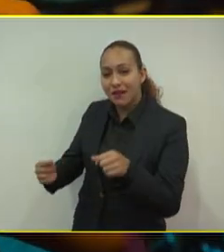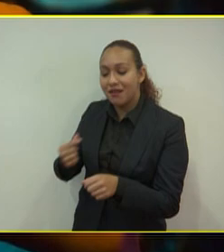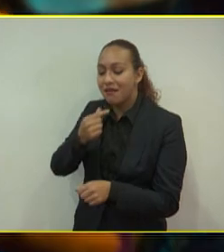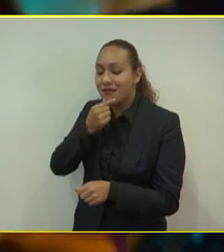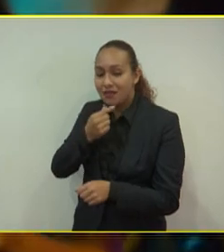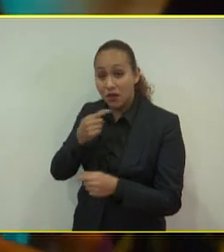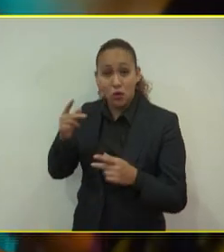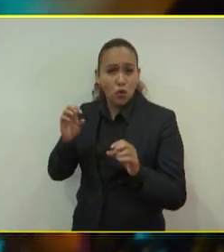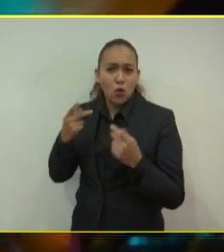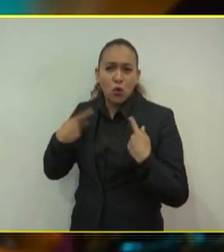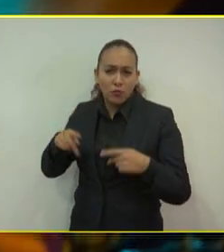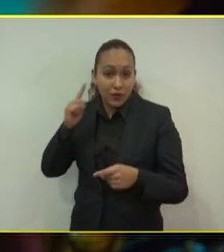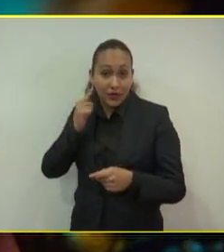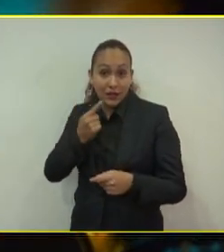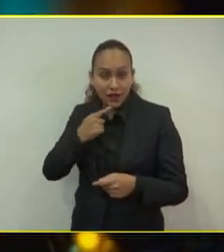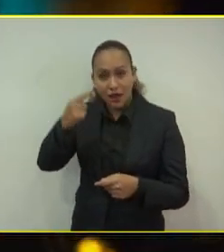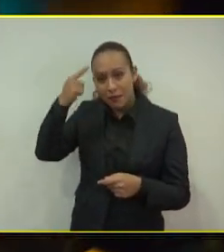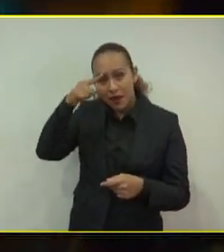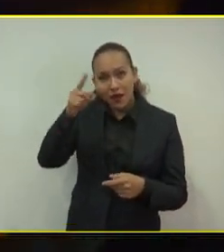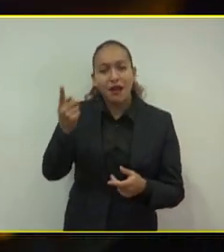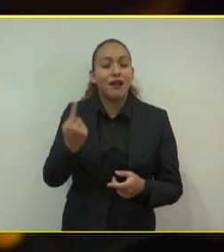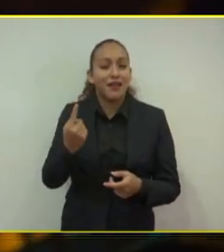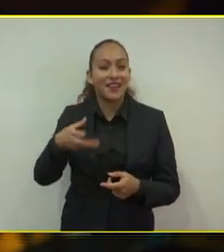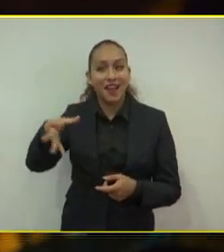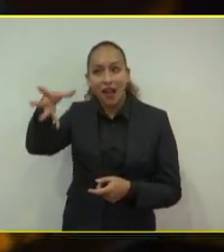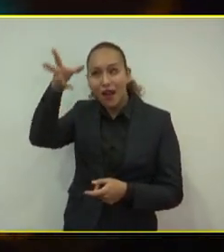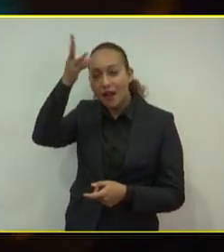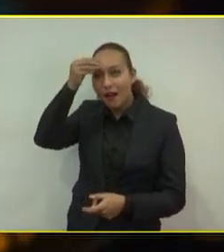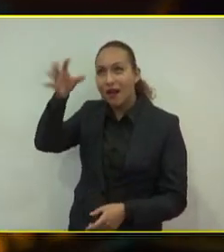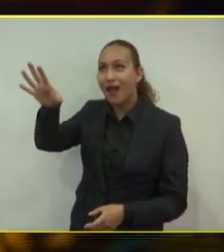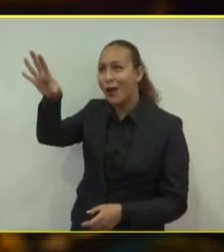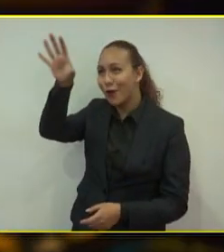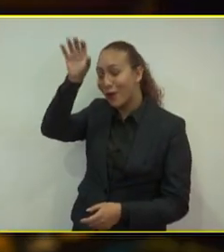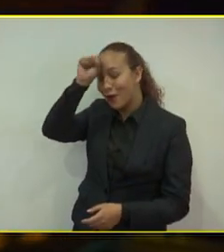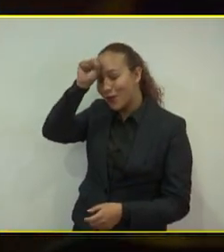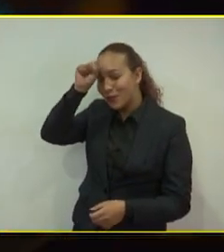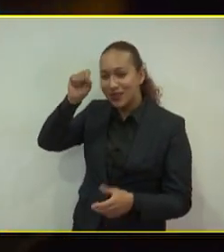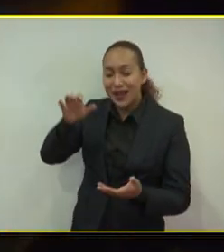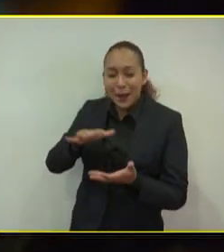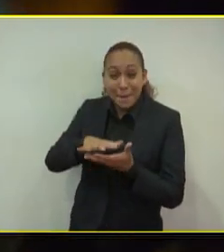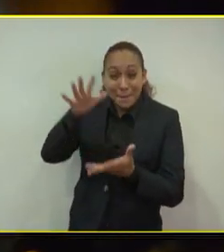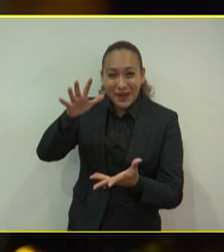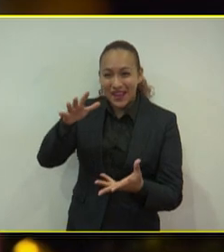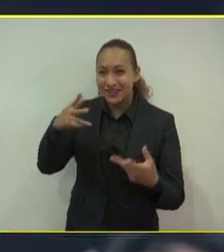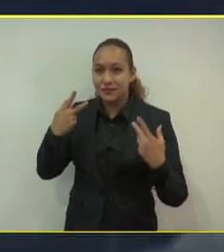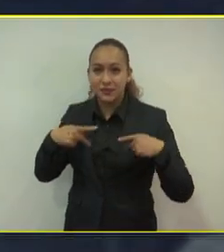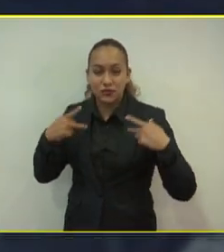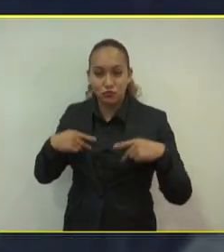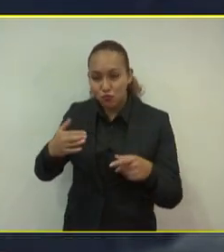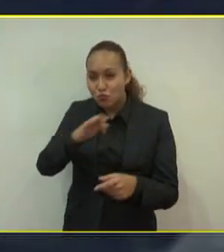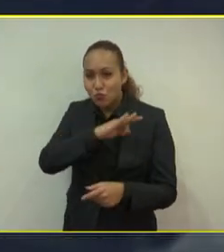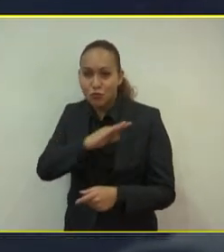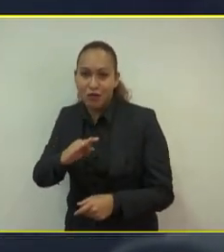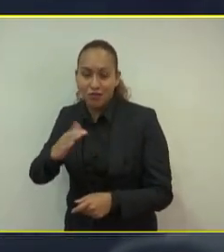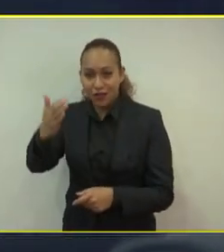presentados, buscar alternativas para adaptarlos y que estos sean comprendidos por la mayor cantidad de personas, que los contenidos